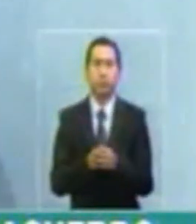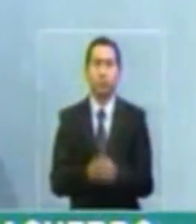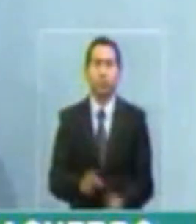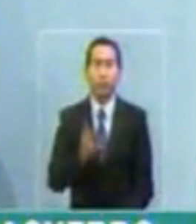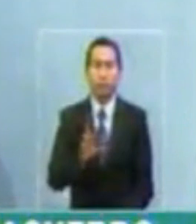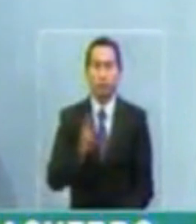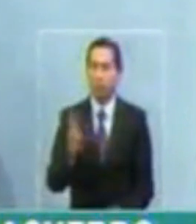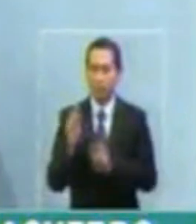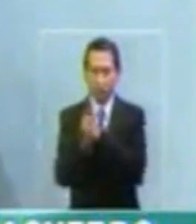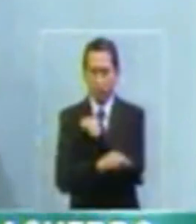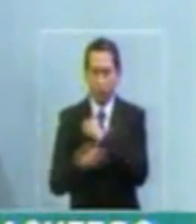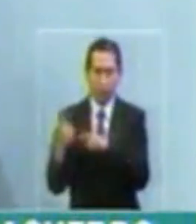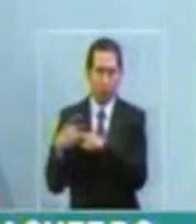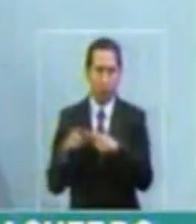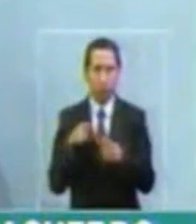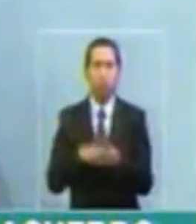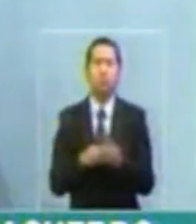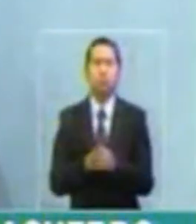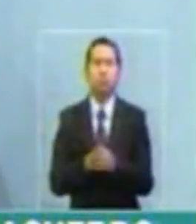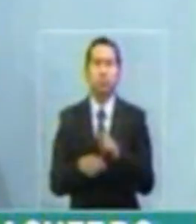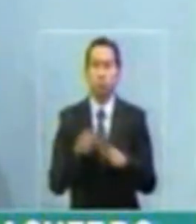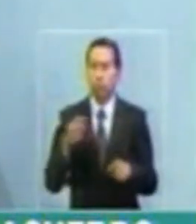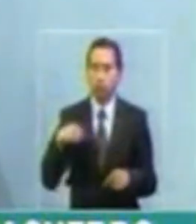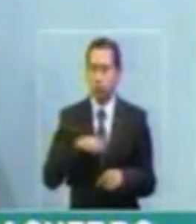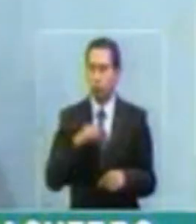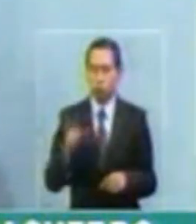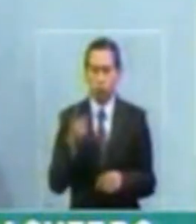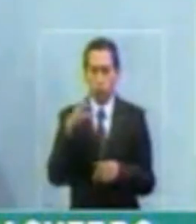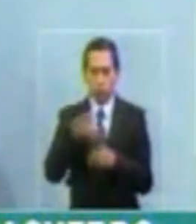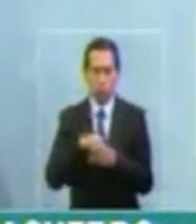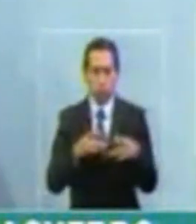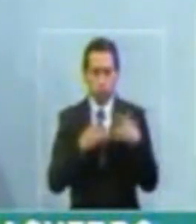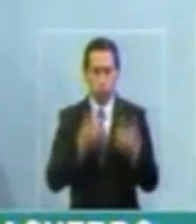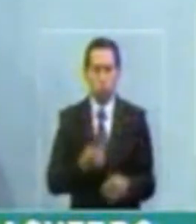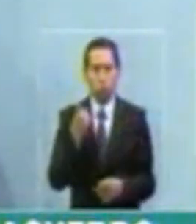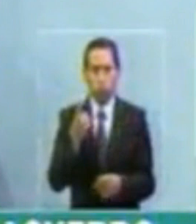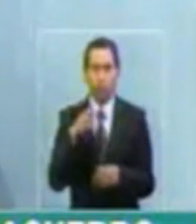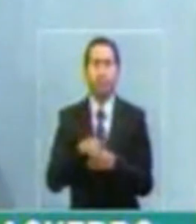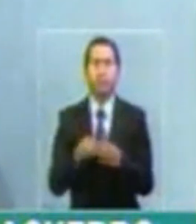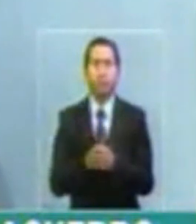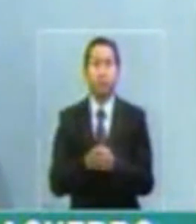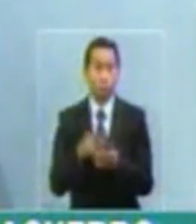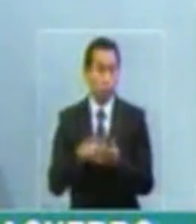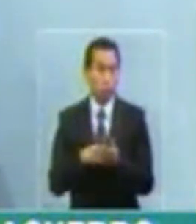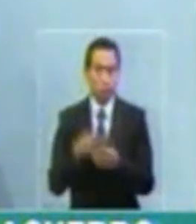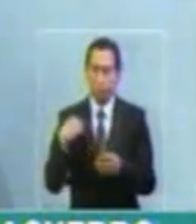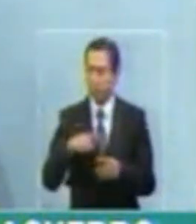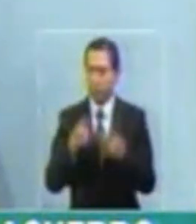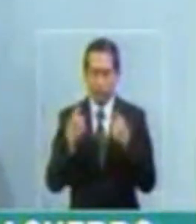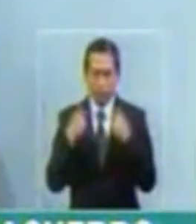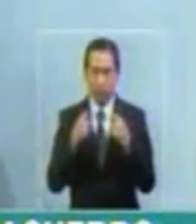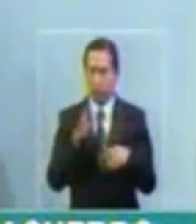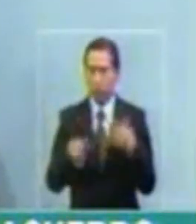36 nacionalidades, pero en el fondo somos una sola, somos un solo corazón. Y vamos a hacer todos los